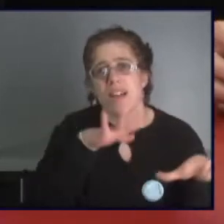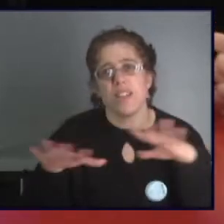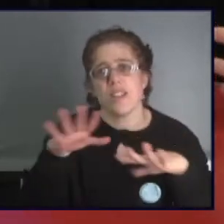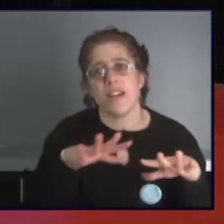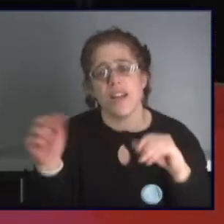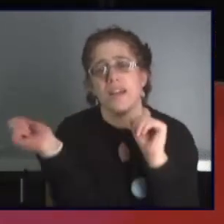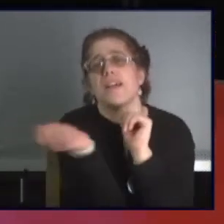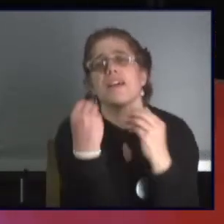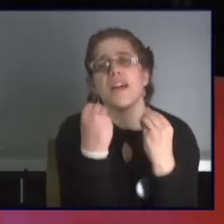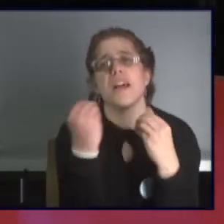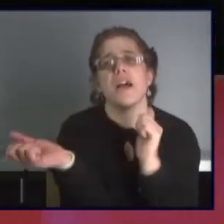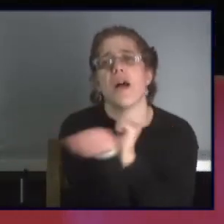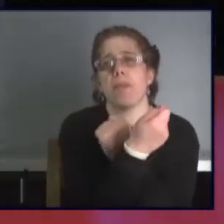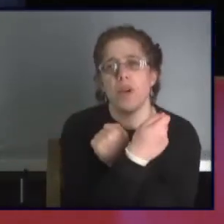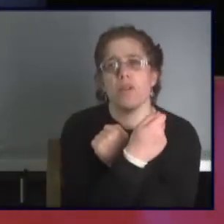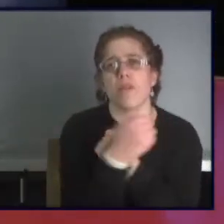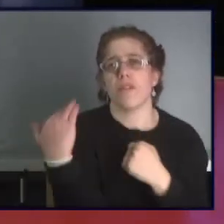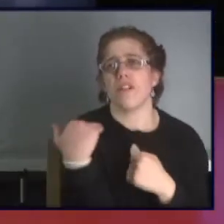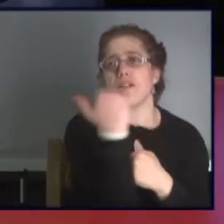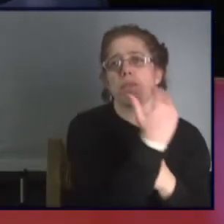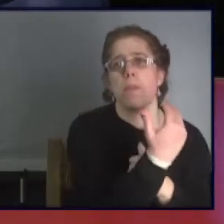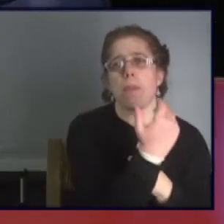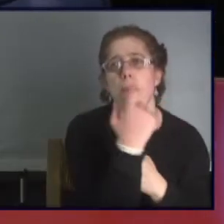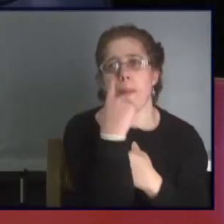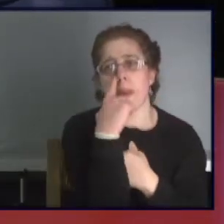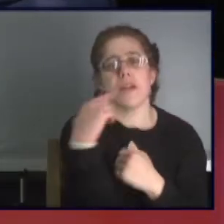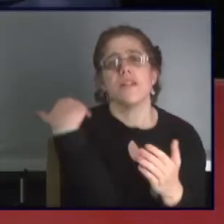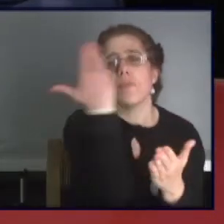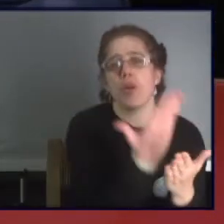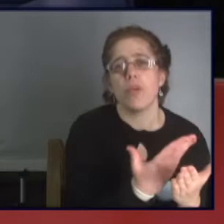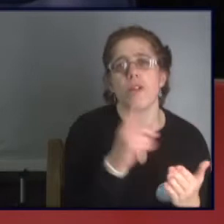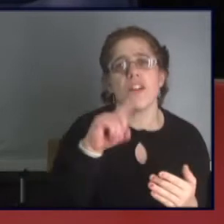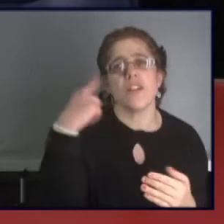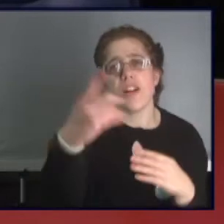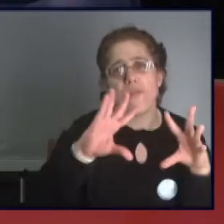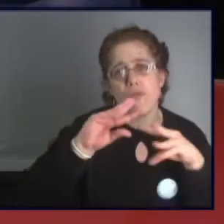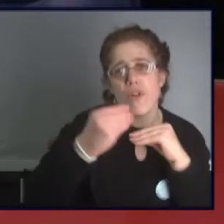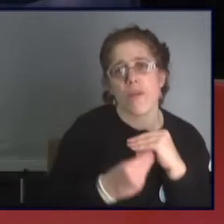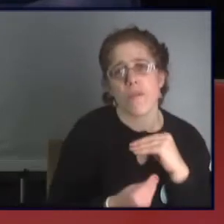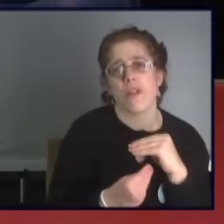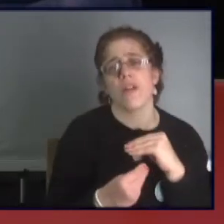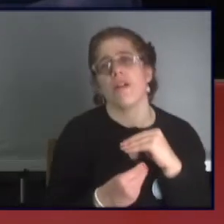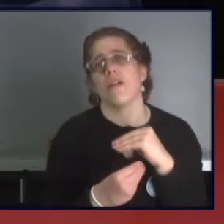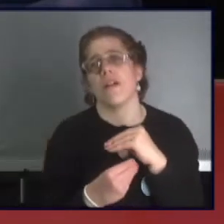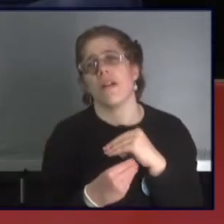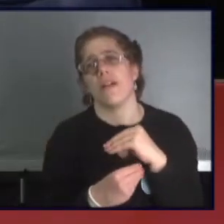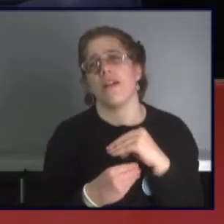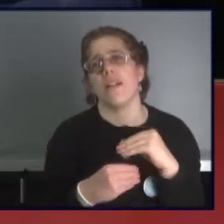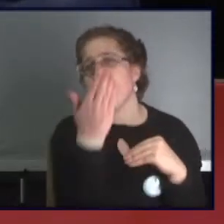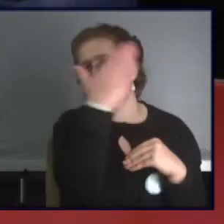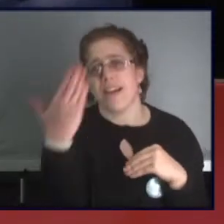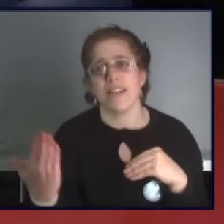cambio la izquierda se propone de otra manera llegar a la gente la gente está